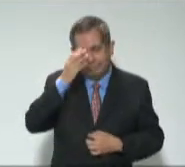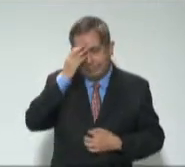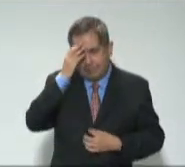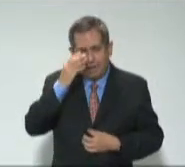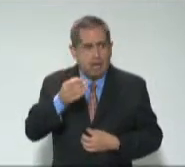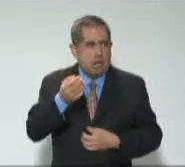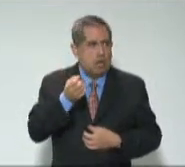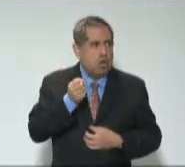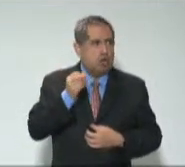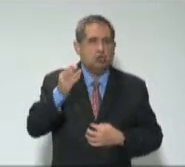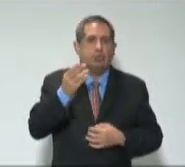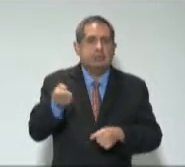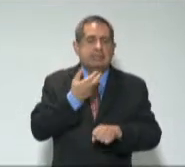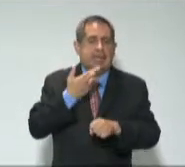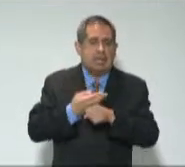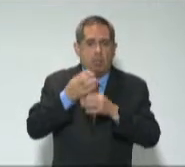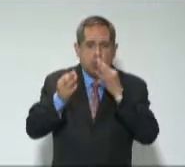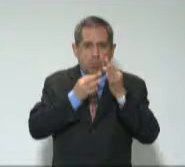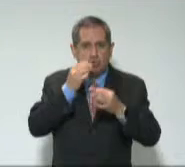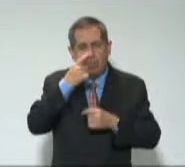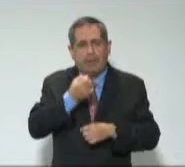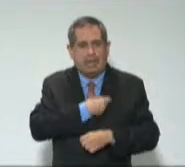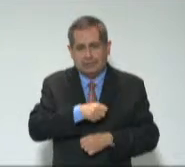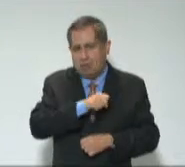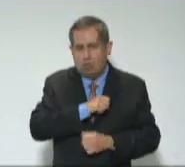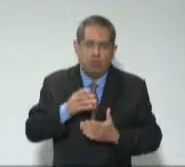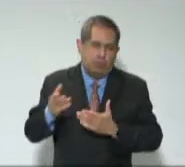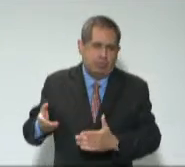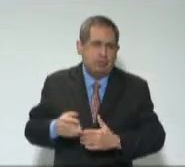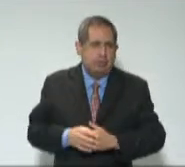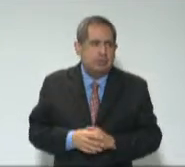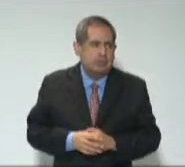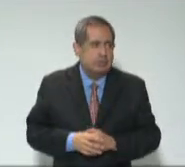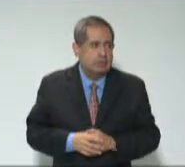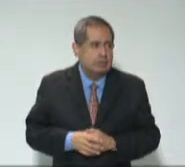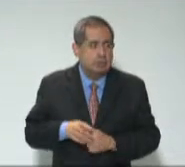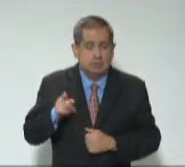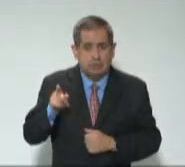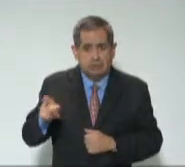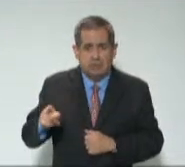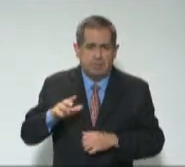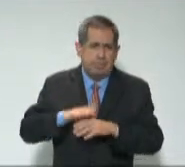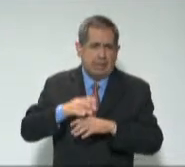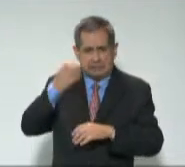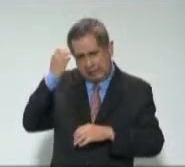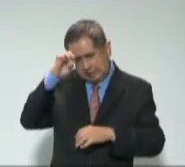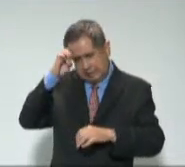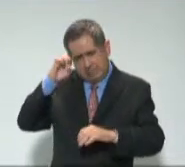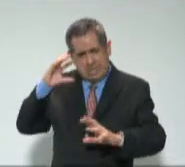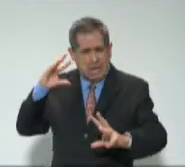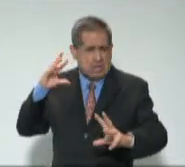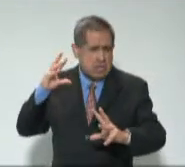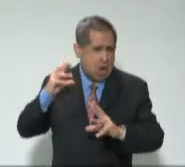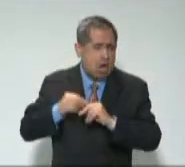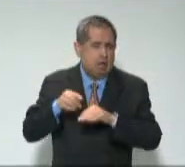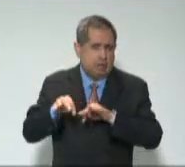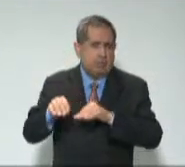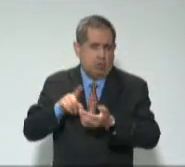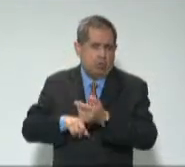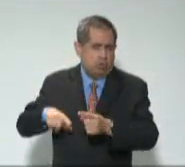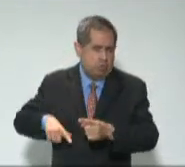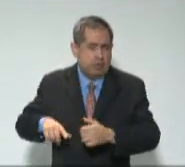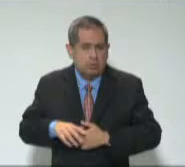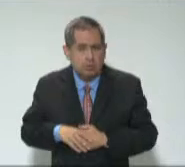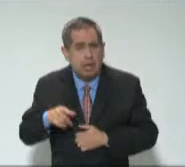subsecretario de la prevención y promoción de la salud tiene una amplia trayectoria en el sector público se ha